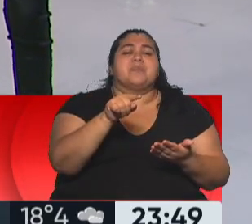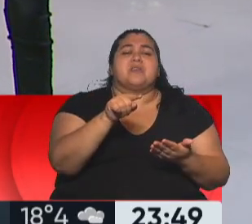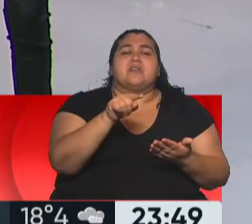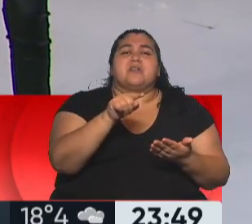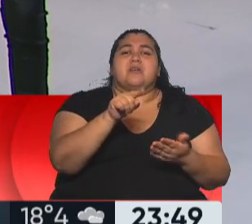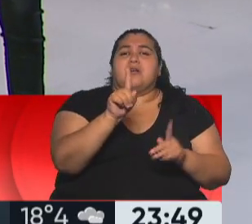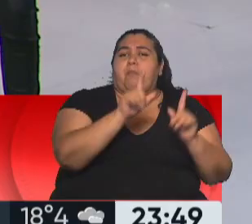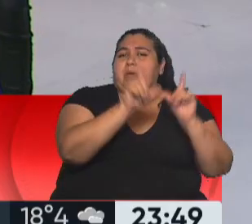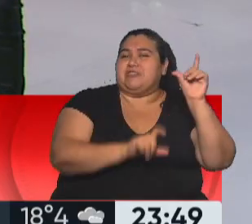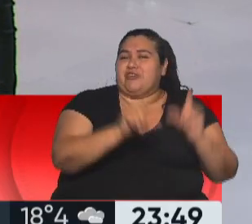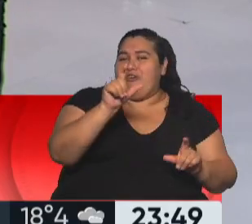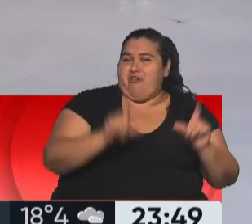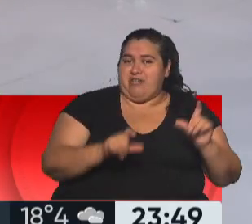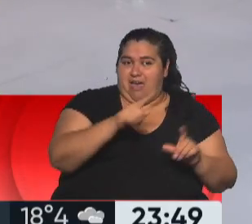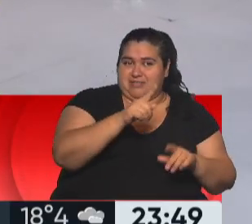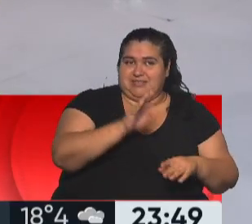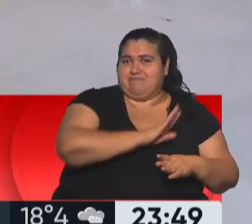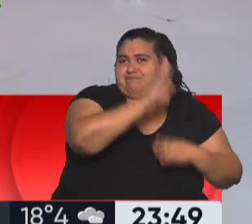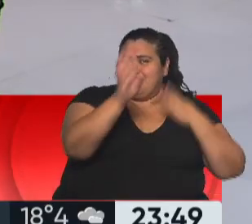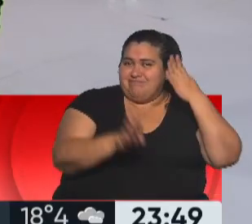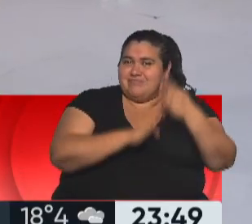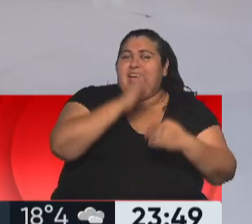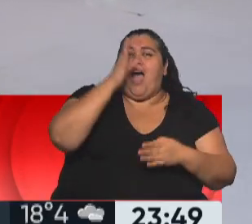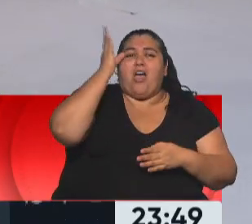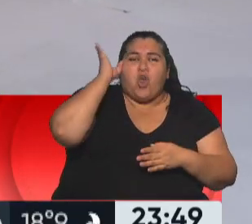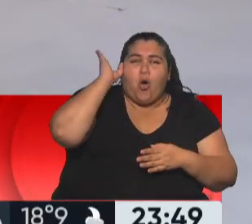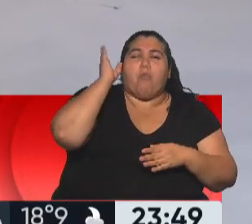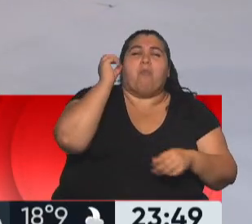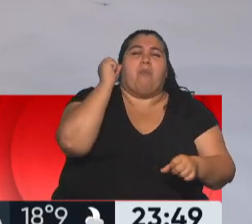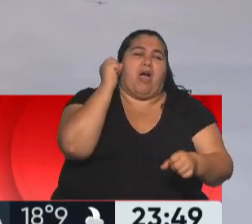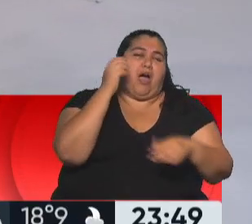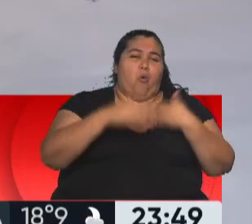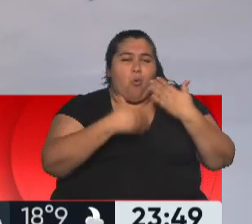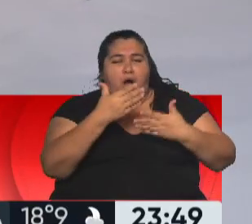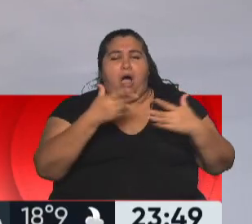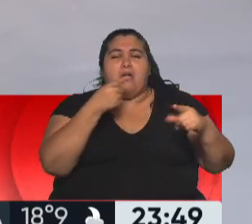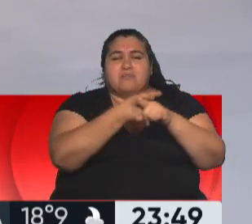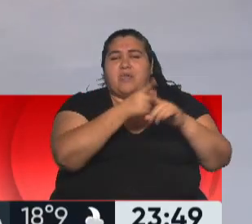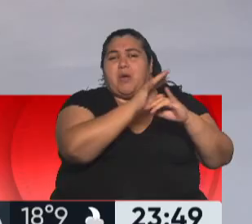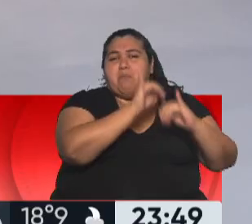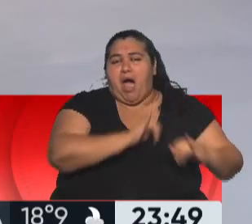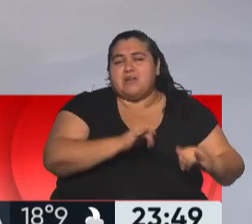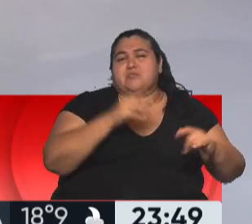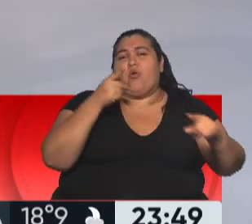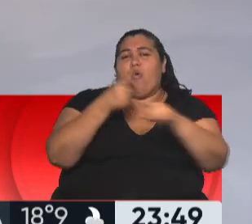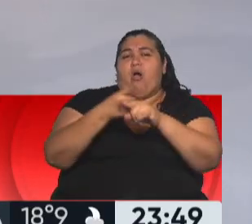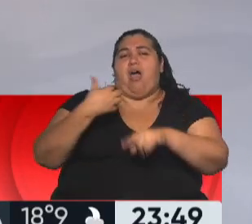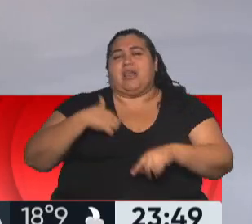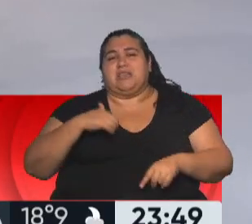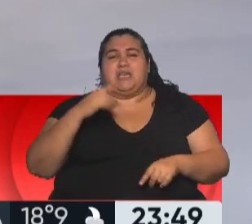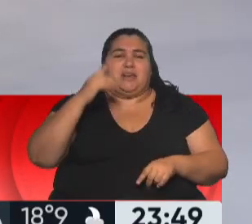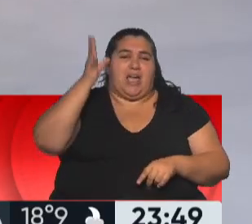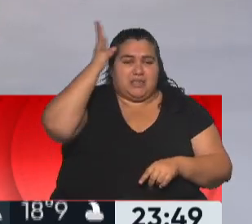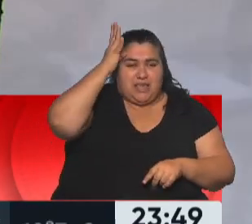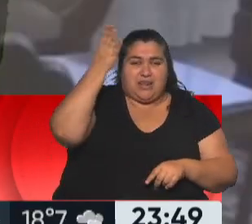de los protagonistas que iban a Roma justamente a jugar los partidos como el de La Paz Claro. o Italia-Argentina en la época